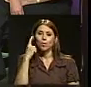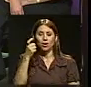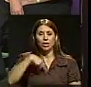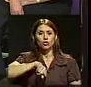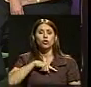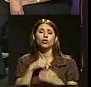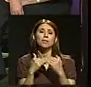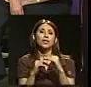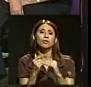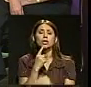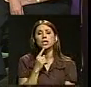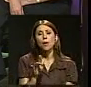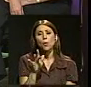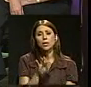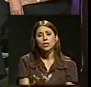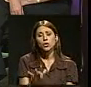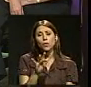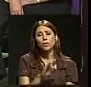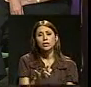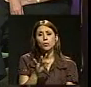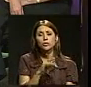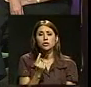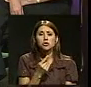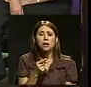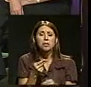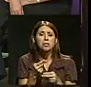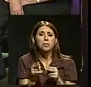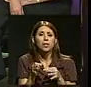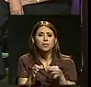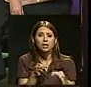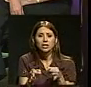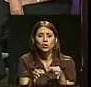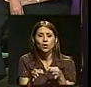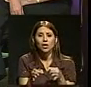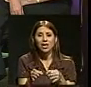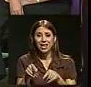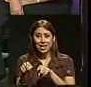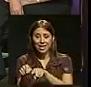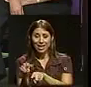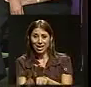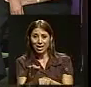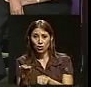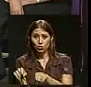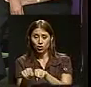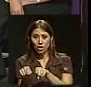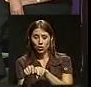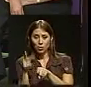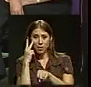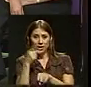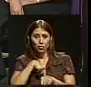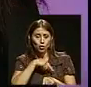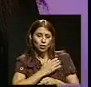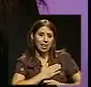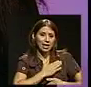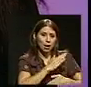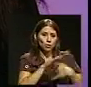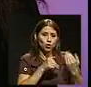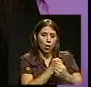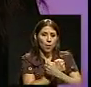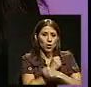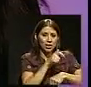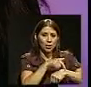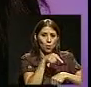simple explicación y los niños o niñas ven que le dedicamos todo el amor y todo el tiempo, ellos internamente van a